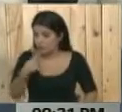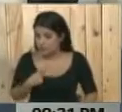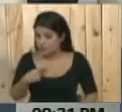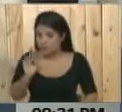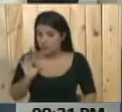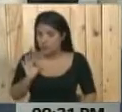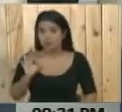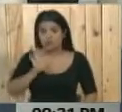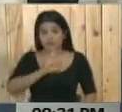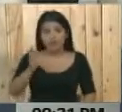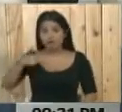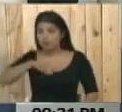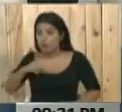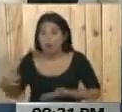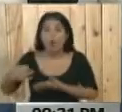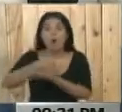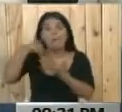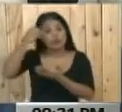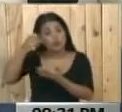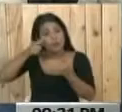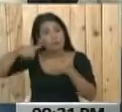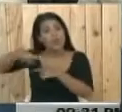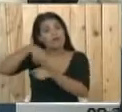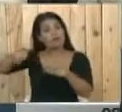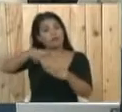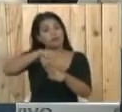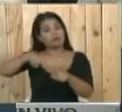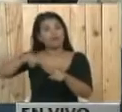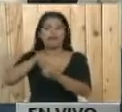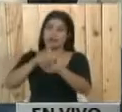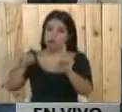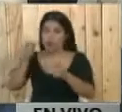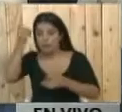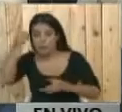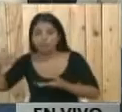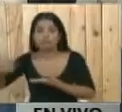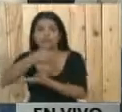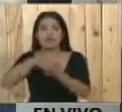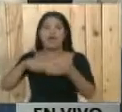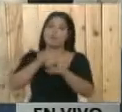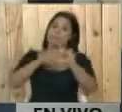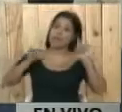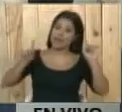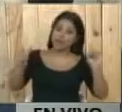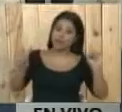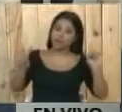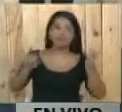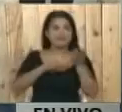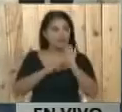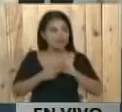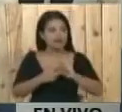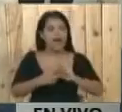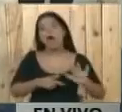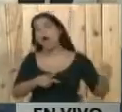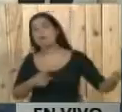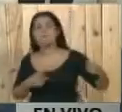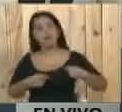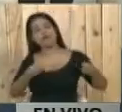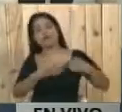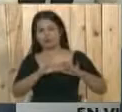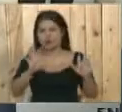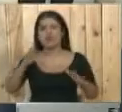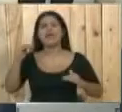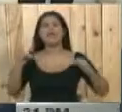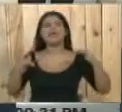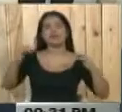Nosotros recogemos la crítica, pero ni tan calvo ni con dos pelucas. Todo en un equilibrio de la justicia y la